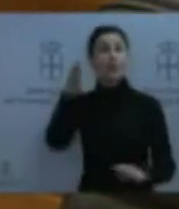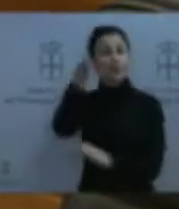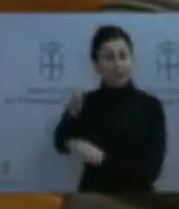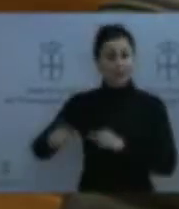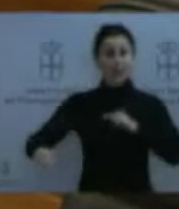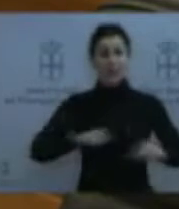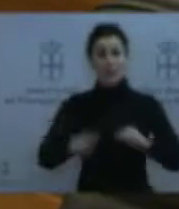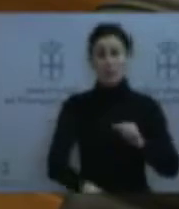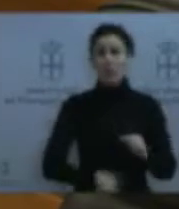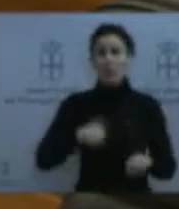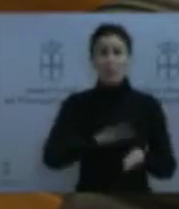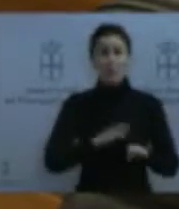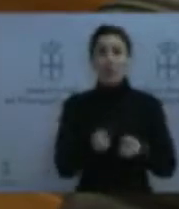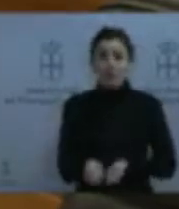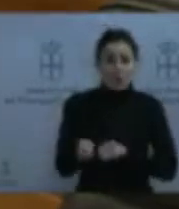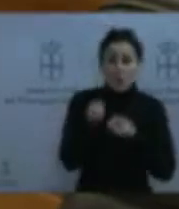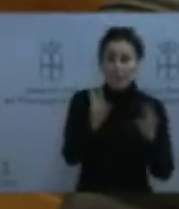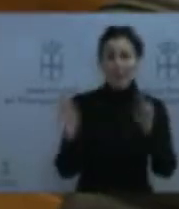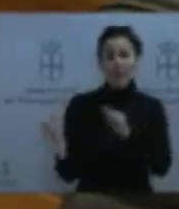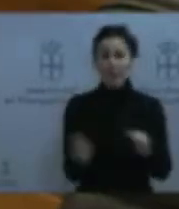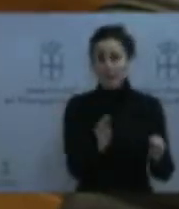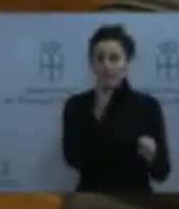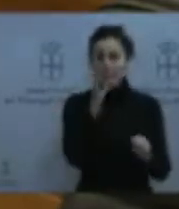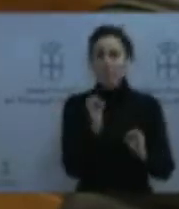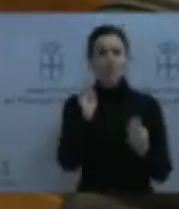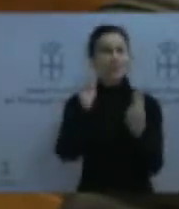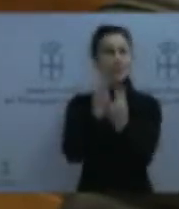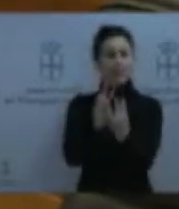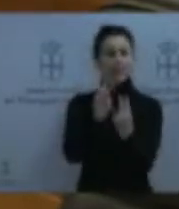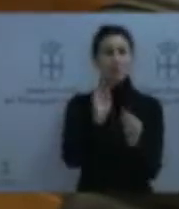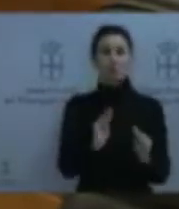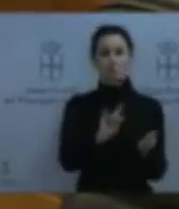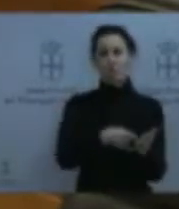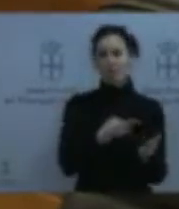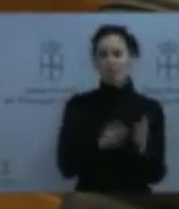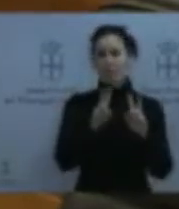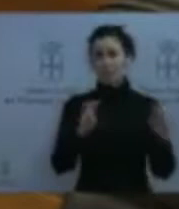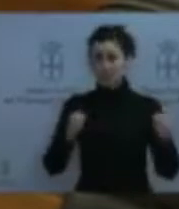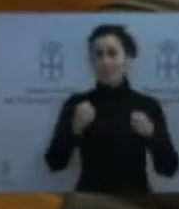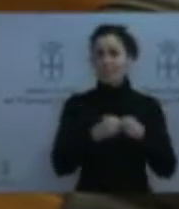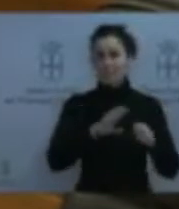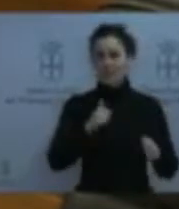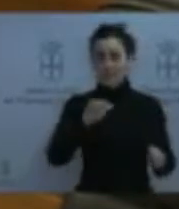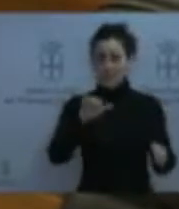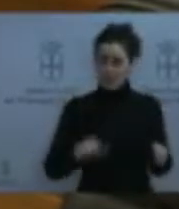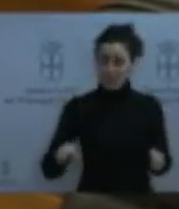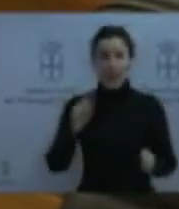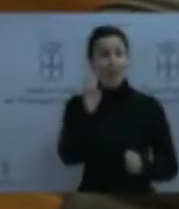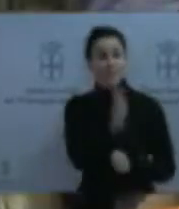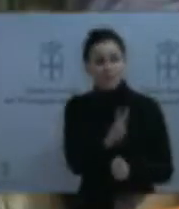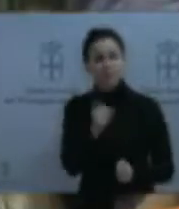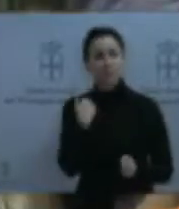proyecto. Por otra parte, y volviendo al tema de la caliza, me gustaría, lo habrá visto en el proyecto, se utilizará básicamente con dos